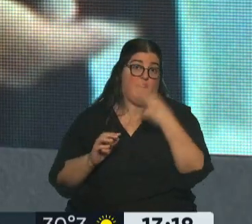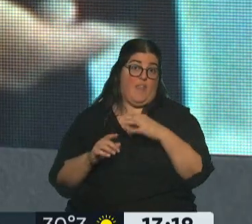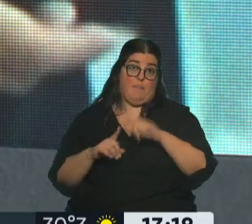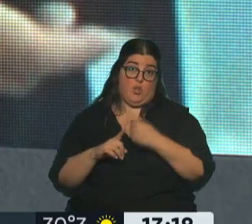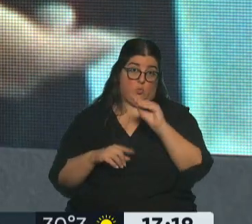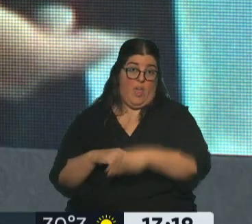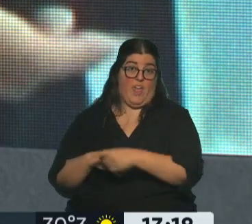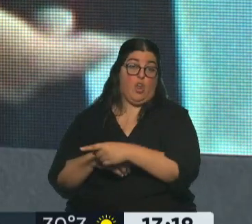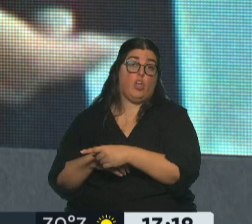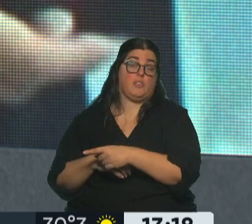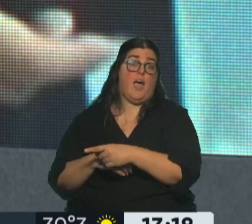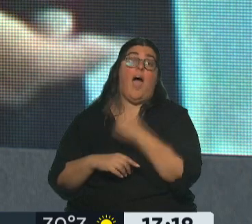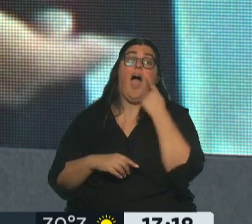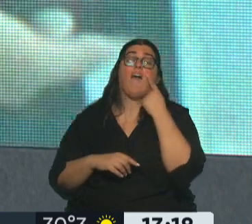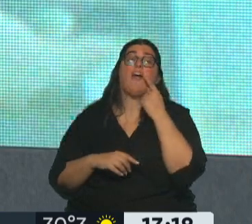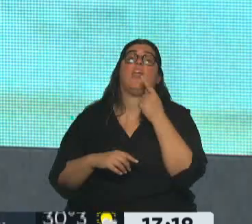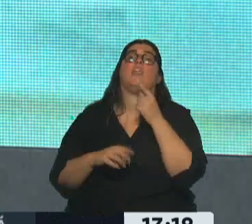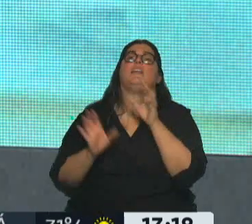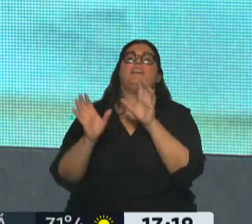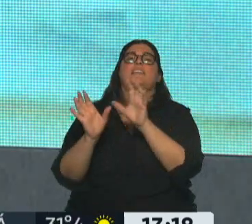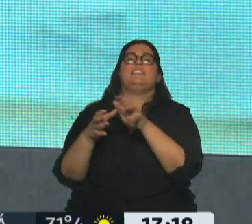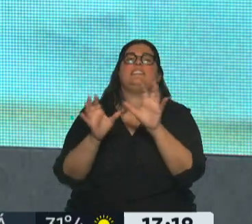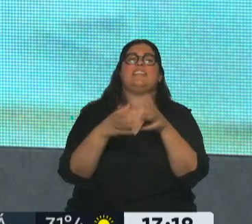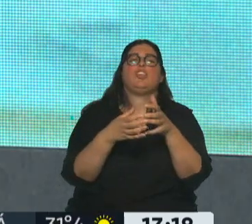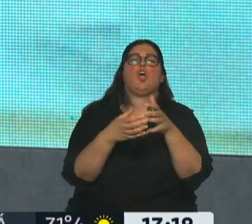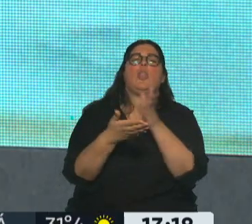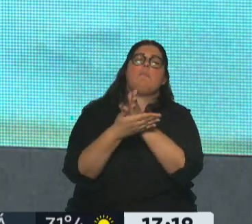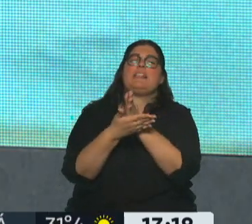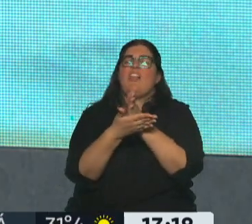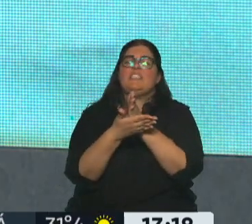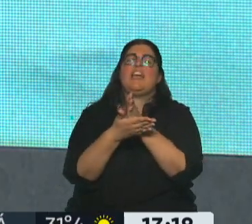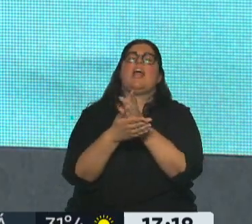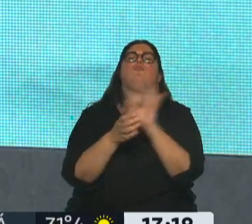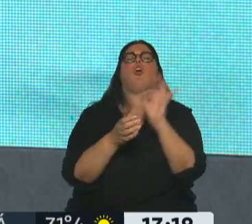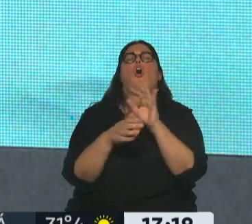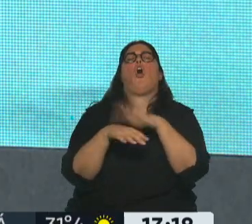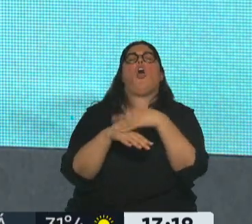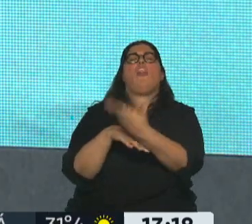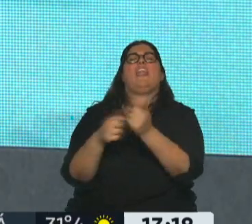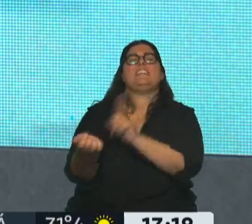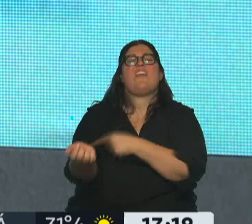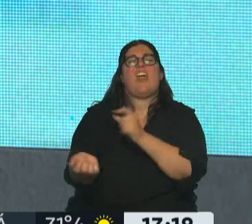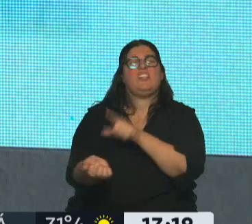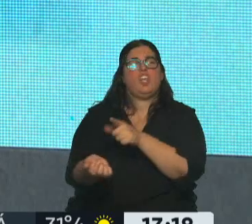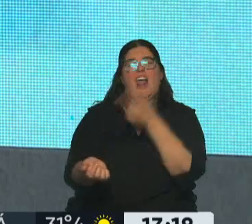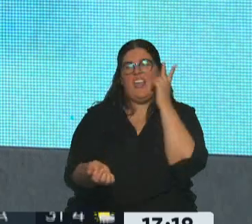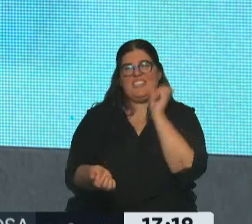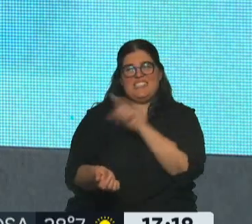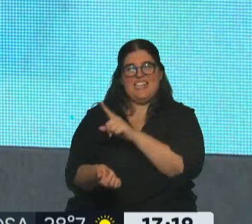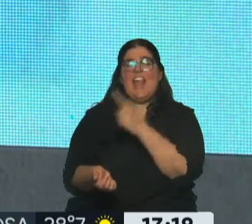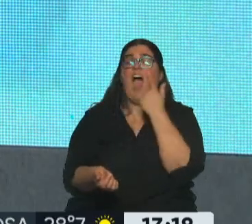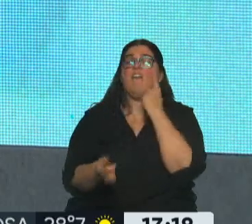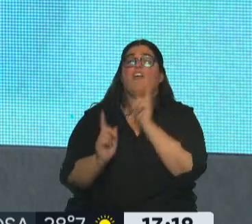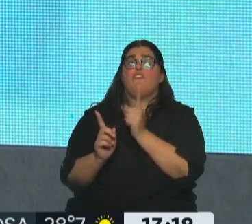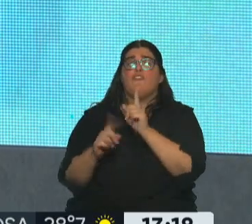política. Hay que ver si estos sectores más centristas o la derecha chilena más tradicional permanece acompañando en